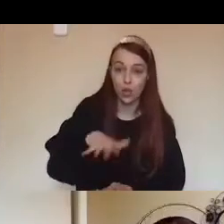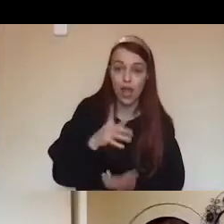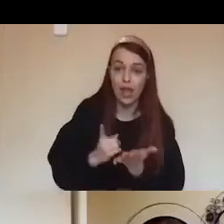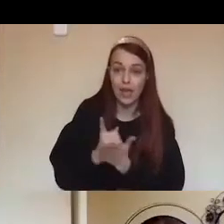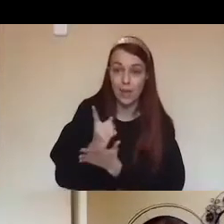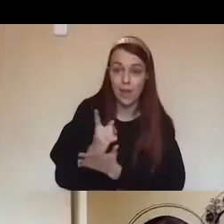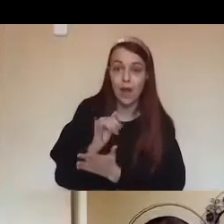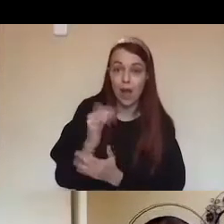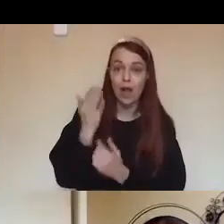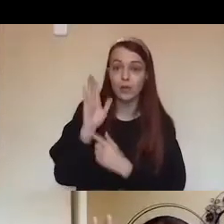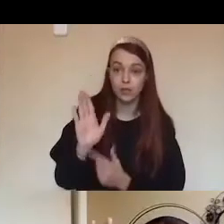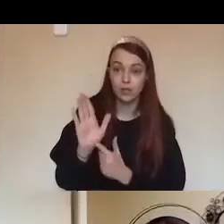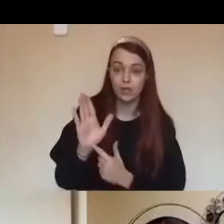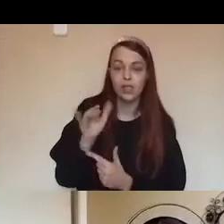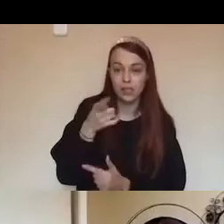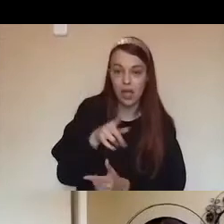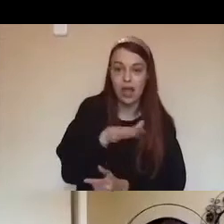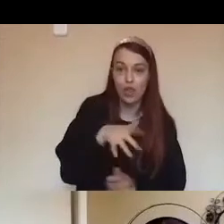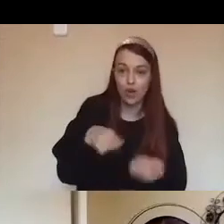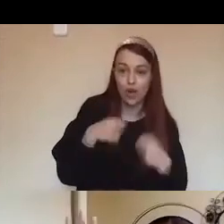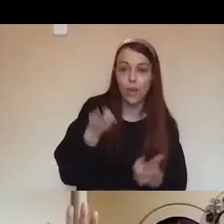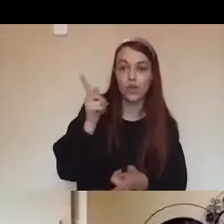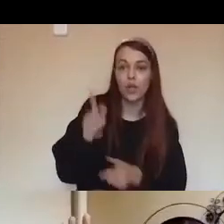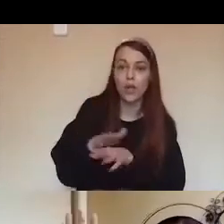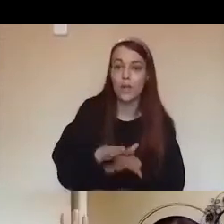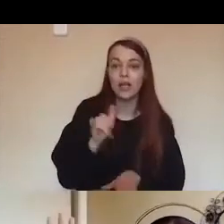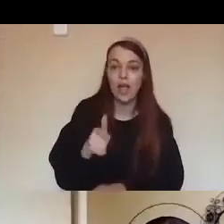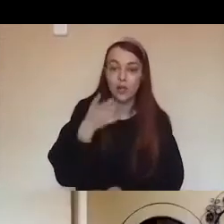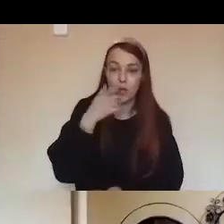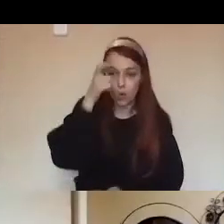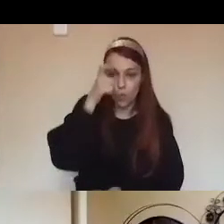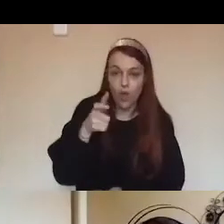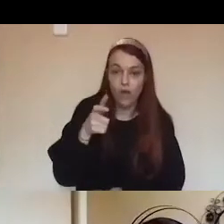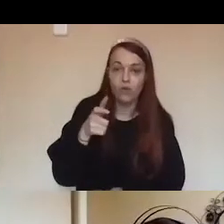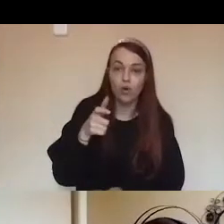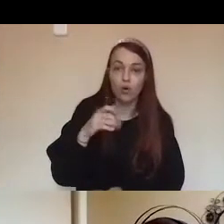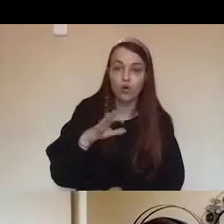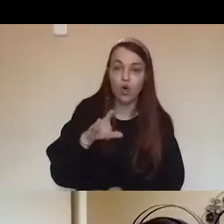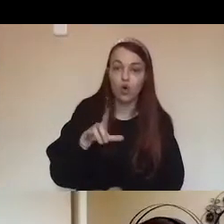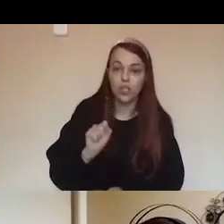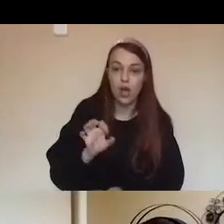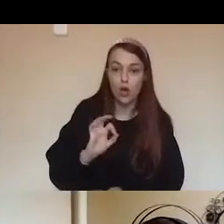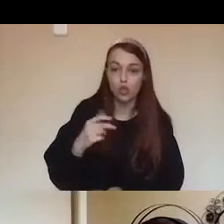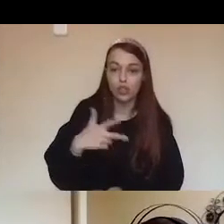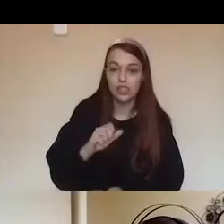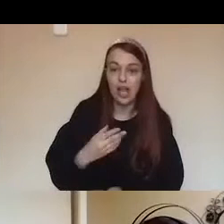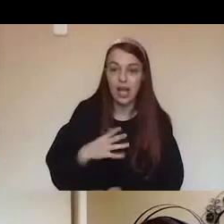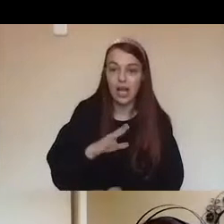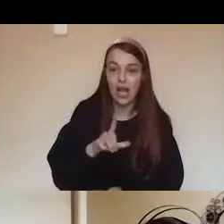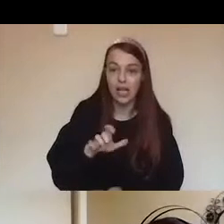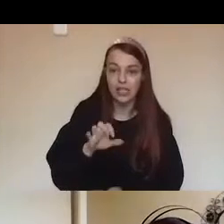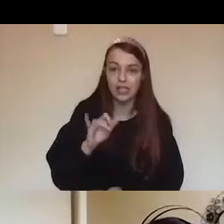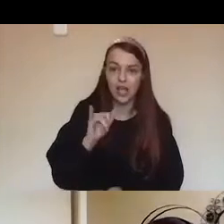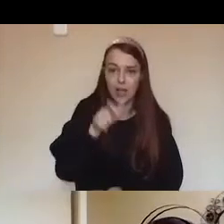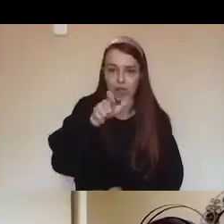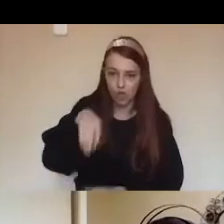mostraba, está la reserva, pero también hay localidades como Colla y como Chacalles, donde hay comunidades